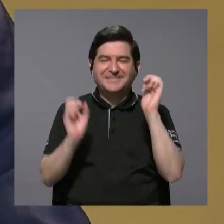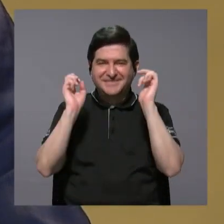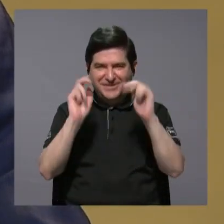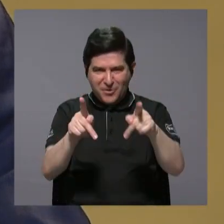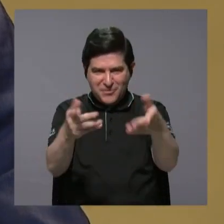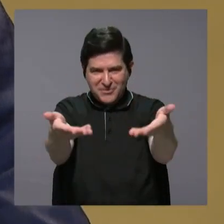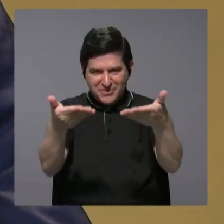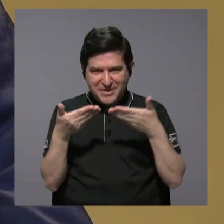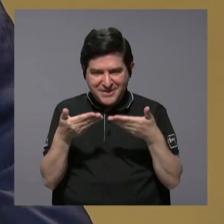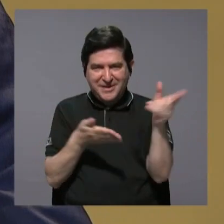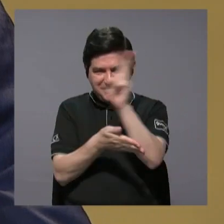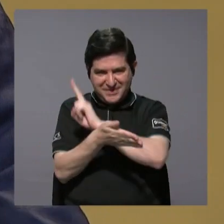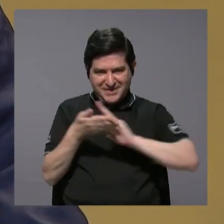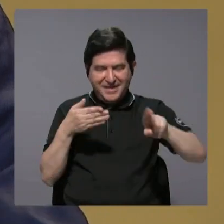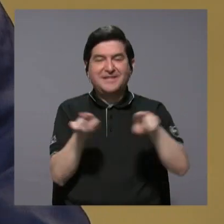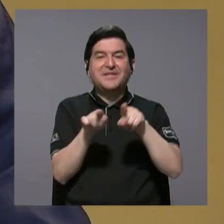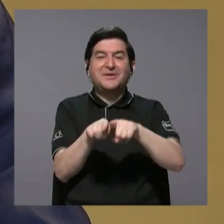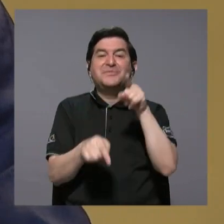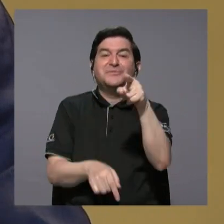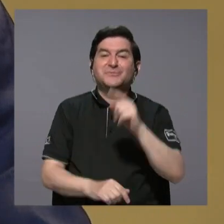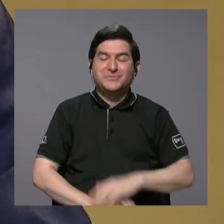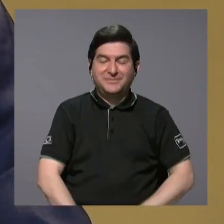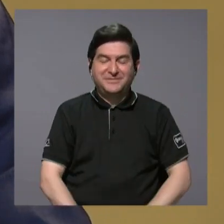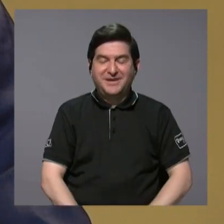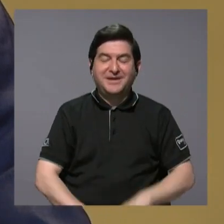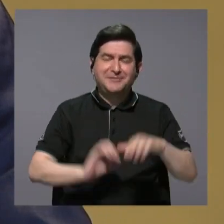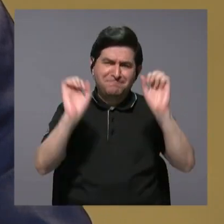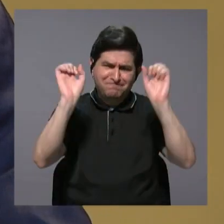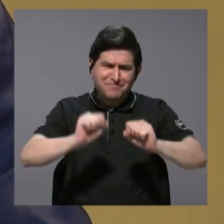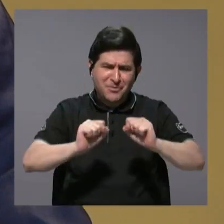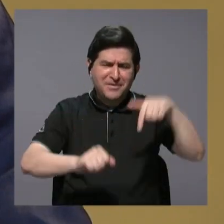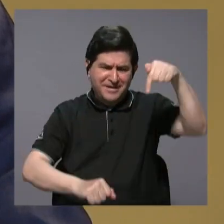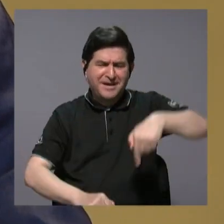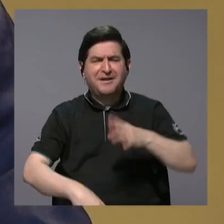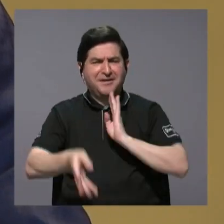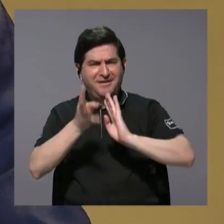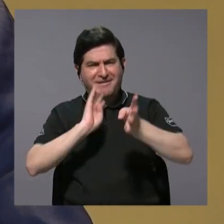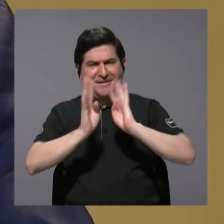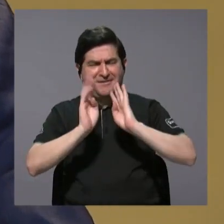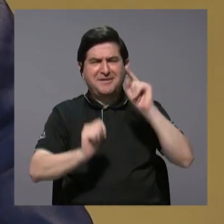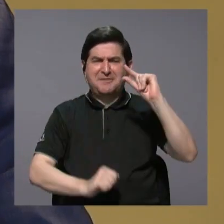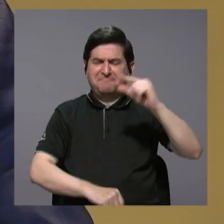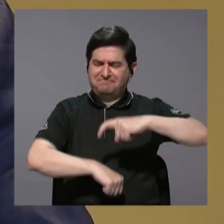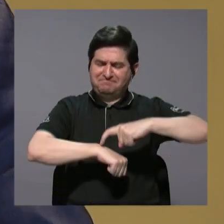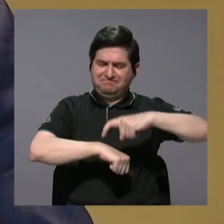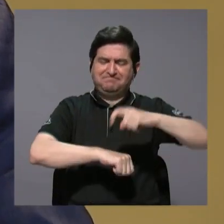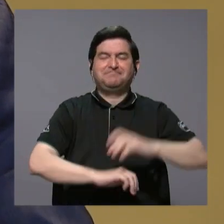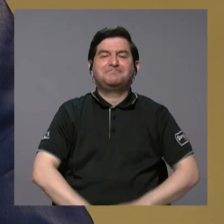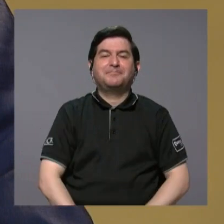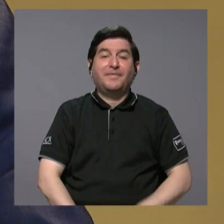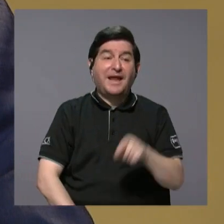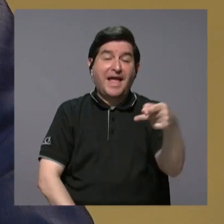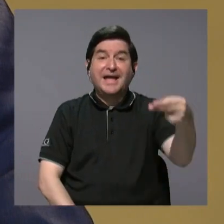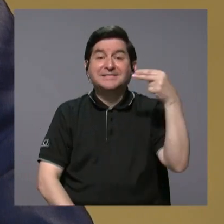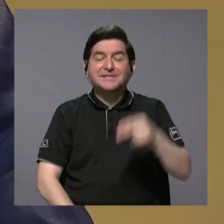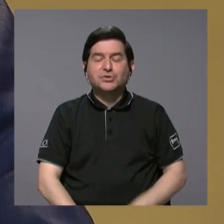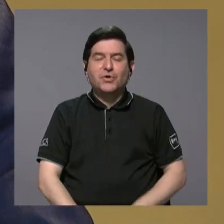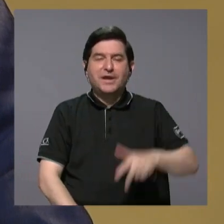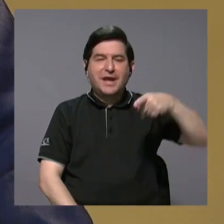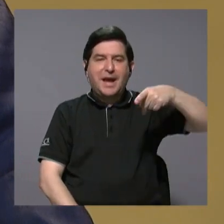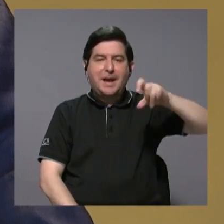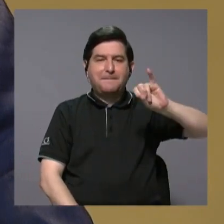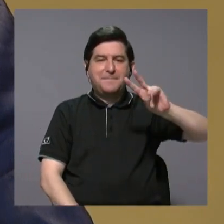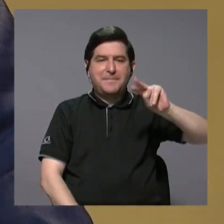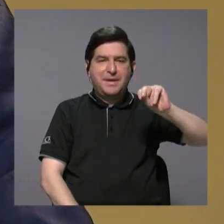que me brinda la universidad y que me brinda usted de estar acá para conversar un ratito. Esa historia de Pinocho